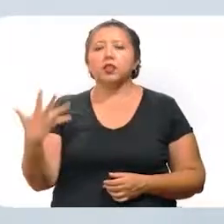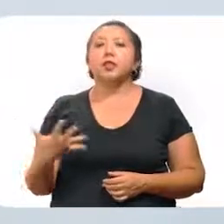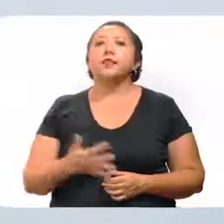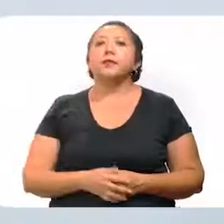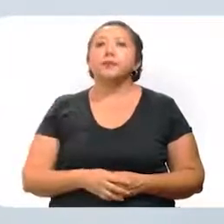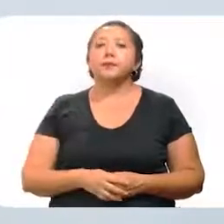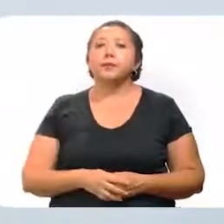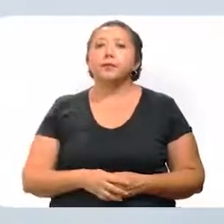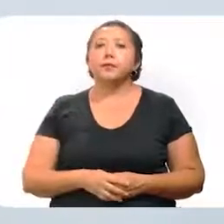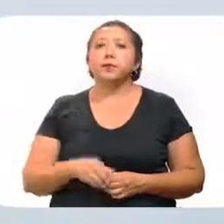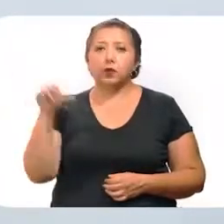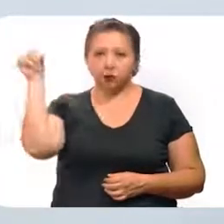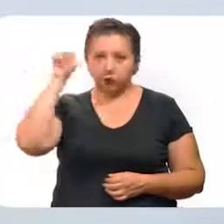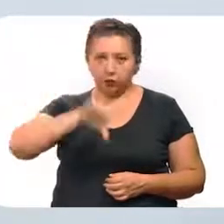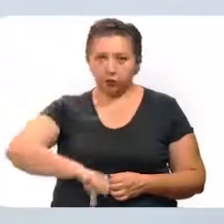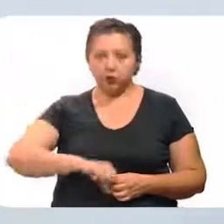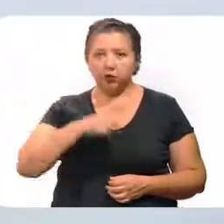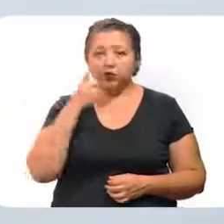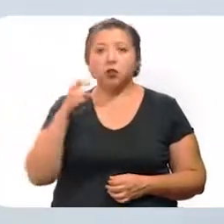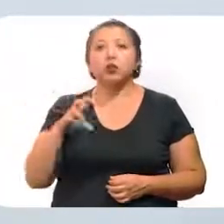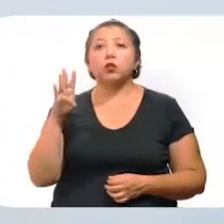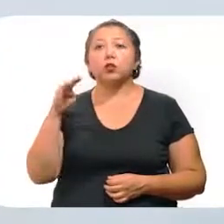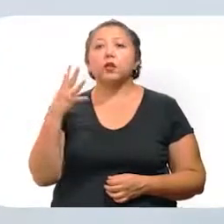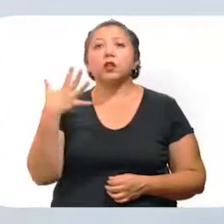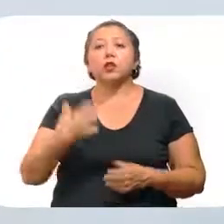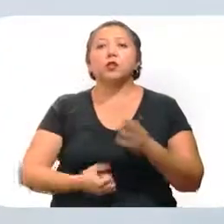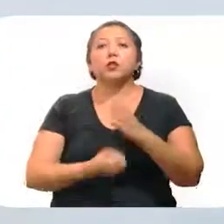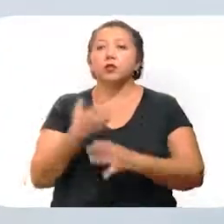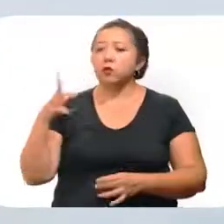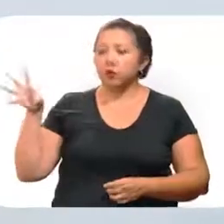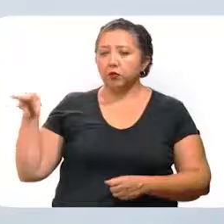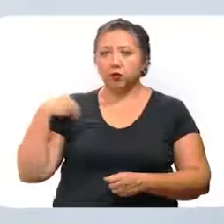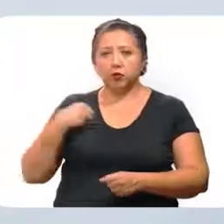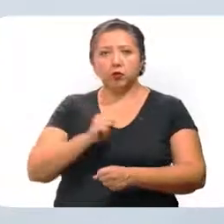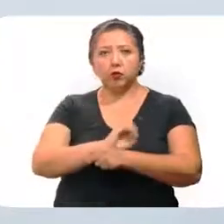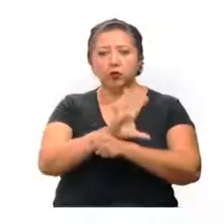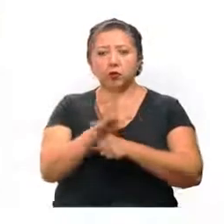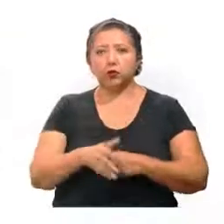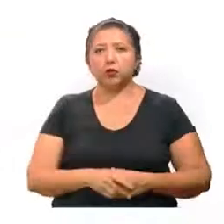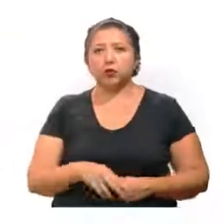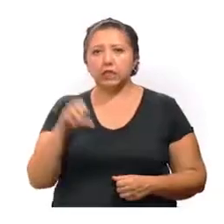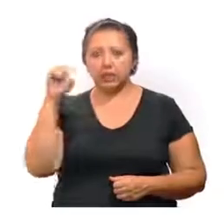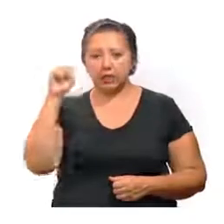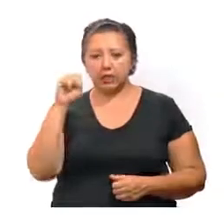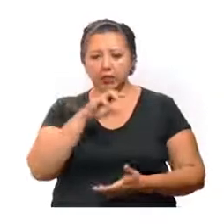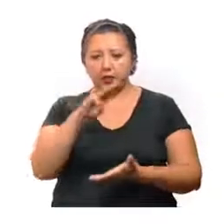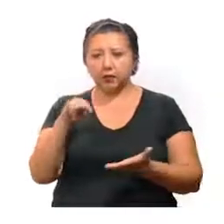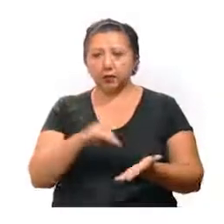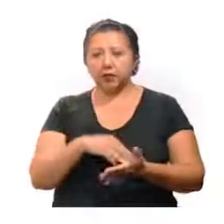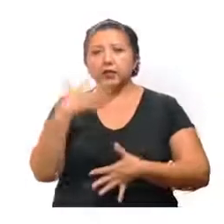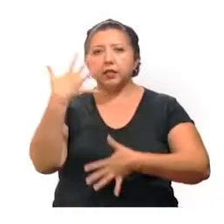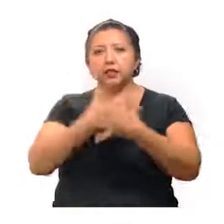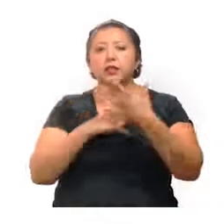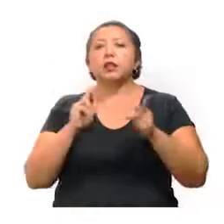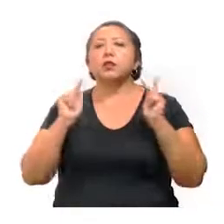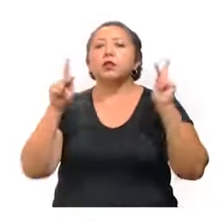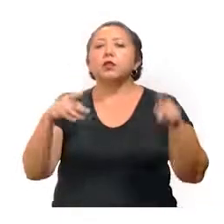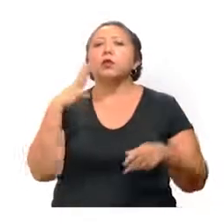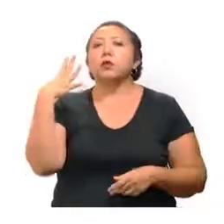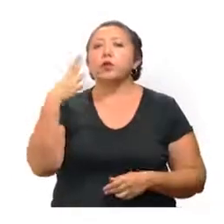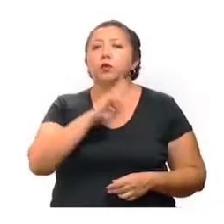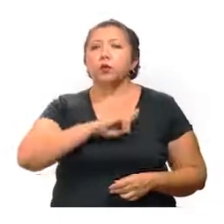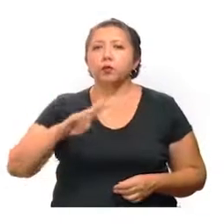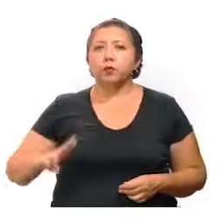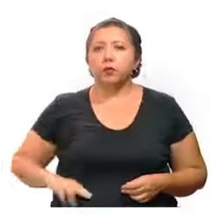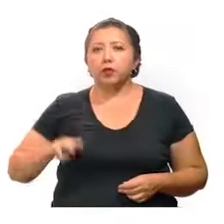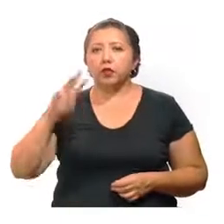34.165. Hoy se detectaron 95 nuevos contagios de coronavirus. 60 en Mérida, 15 en Progreso, 4 en